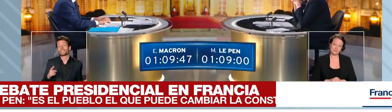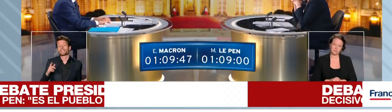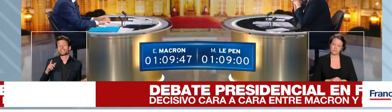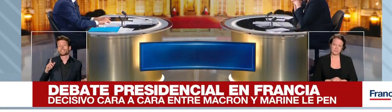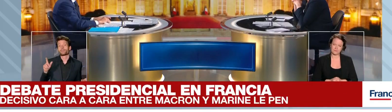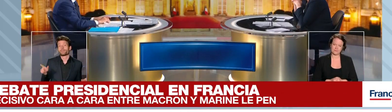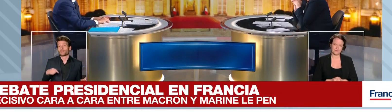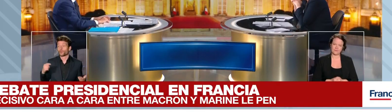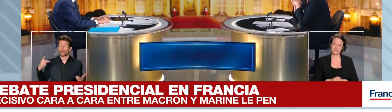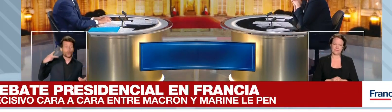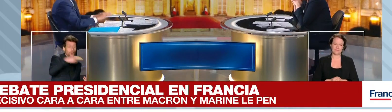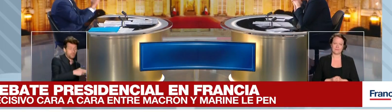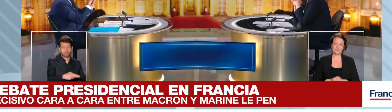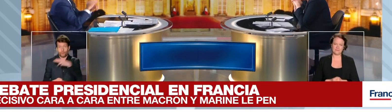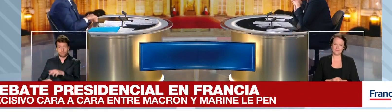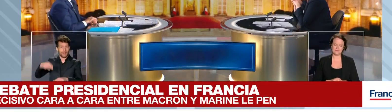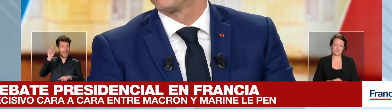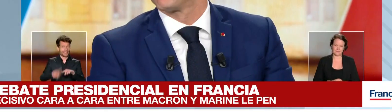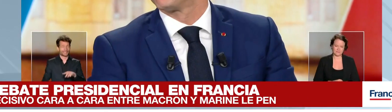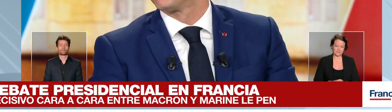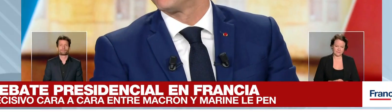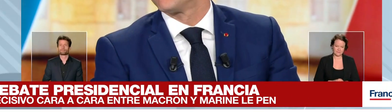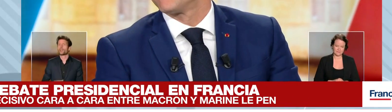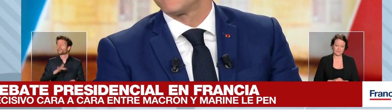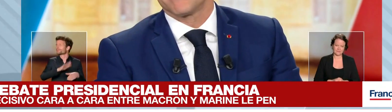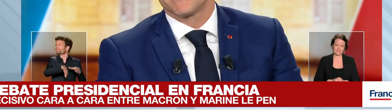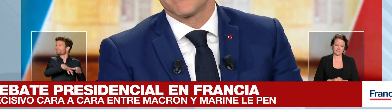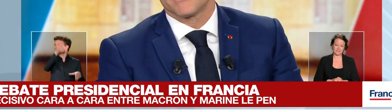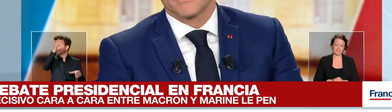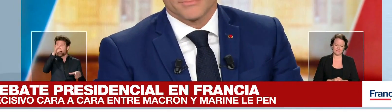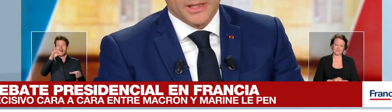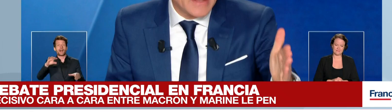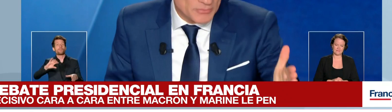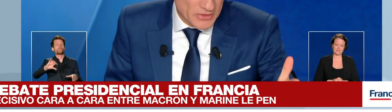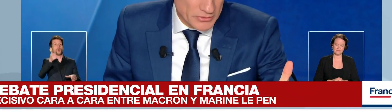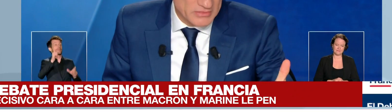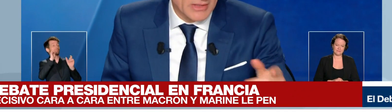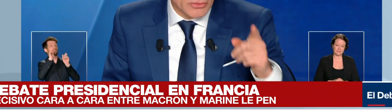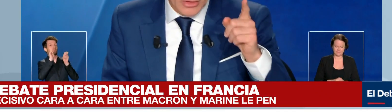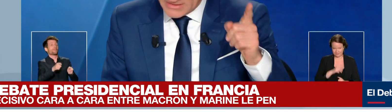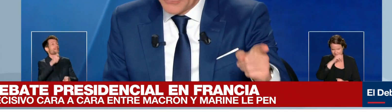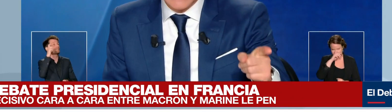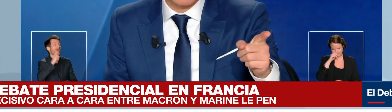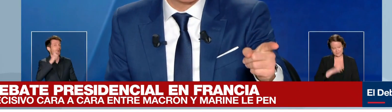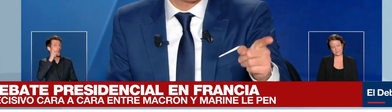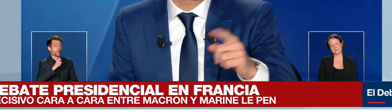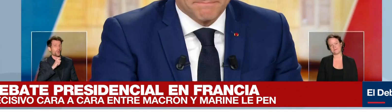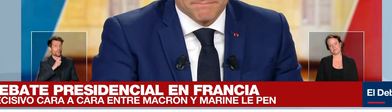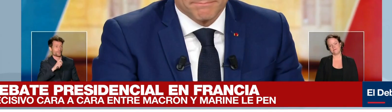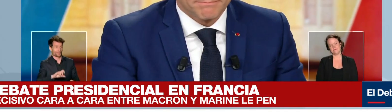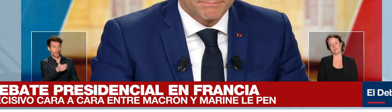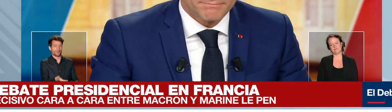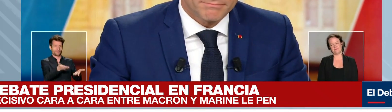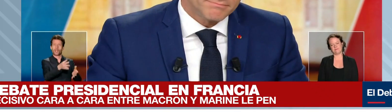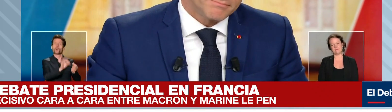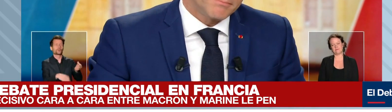tienen derecho de interrumpirse. Se llevó a cabo un sorteo y usted ganó, señor Macron.